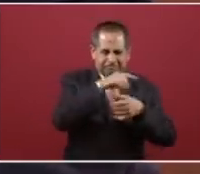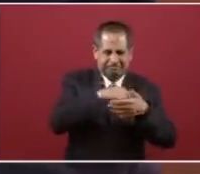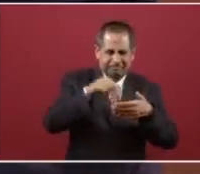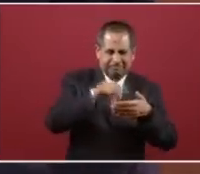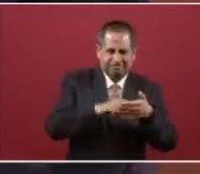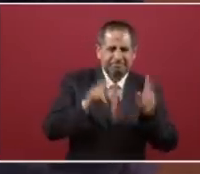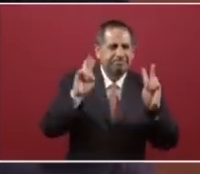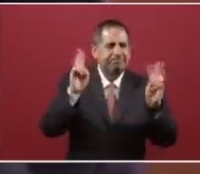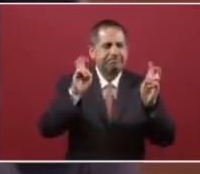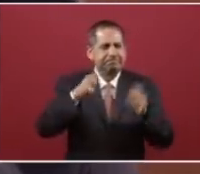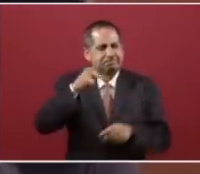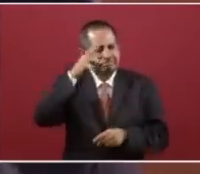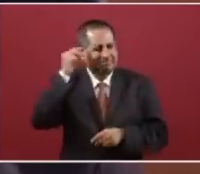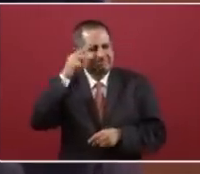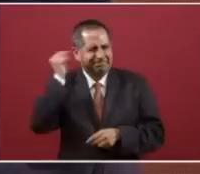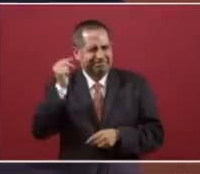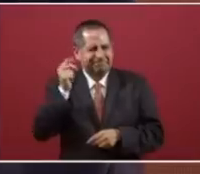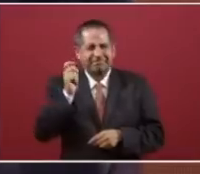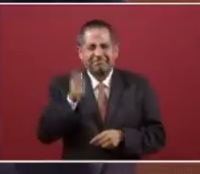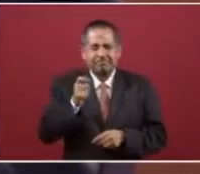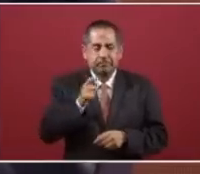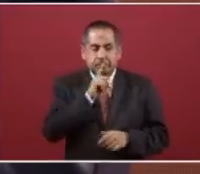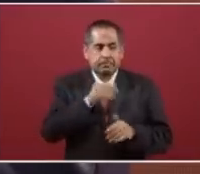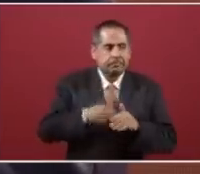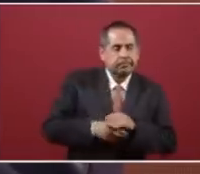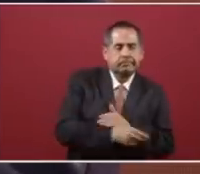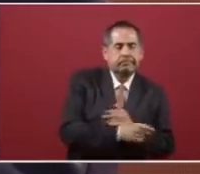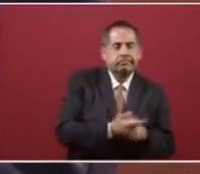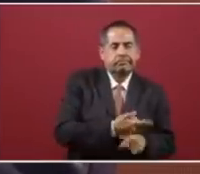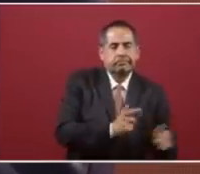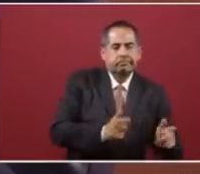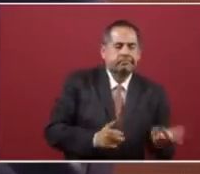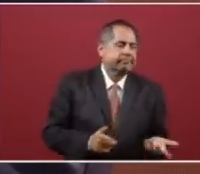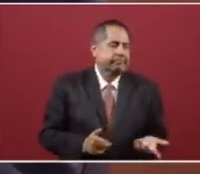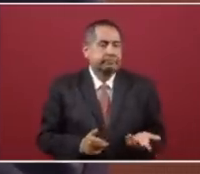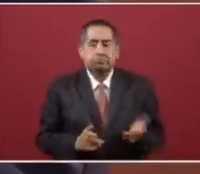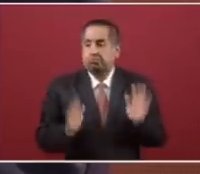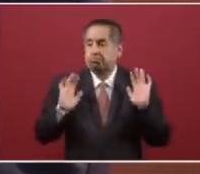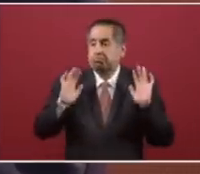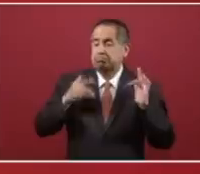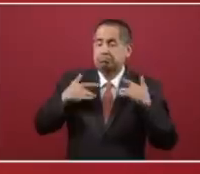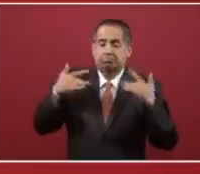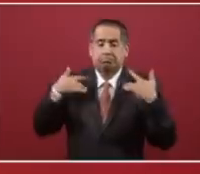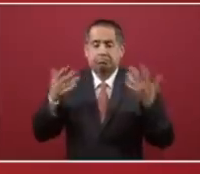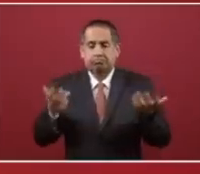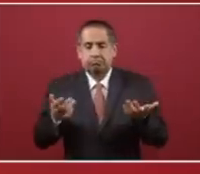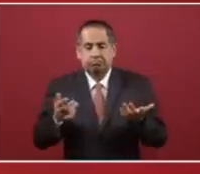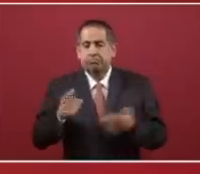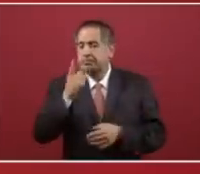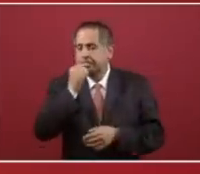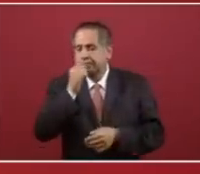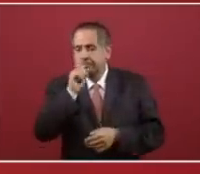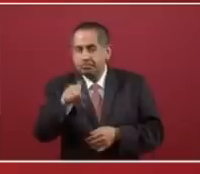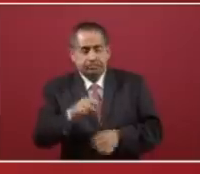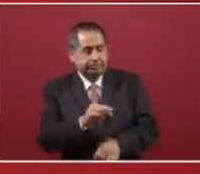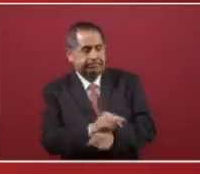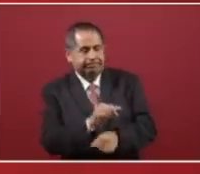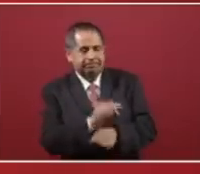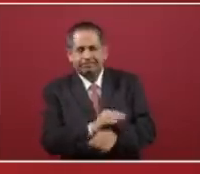porque antes podría actuar con libertad con impunidad los protegía la policía